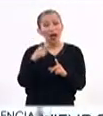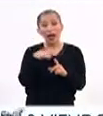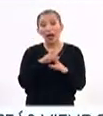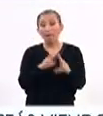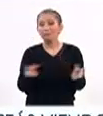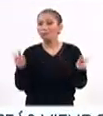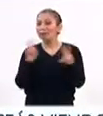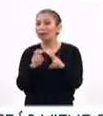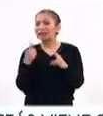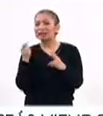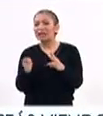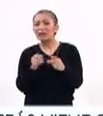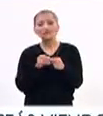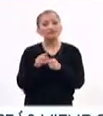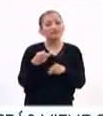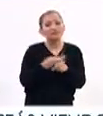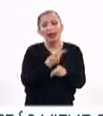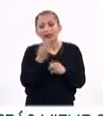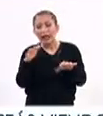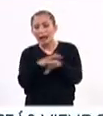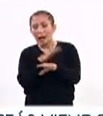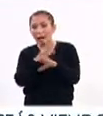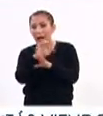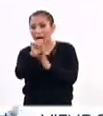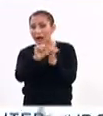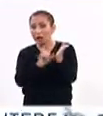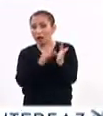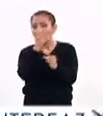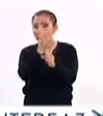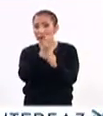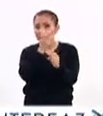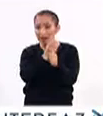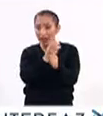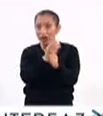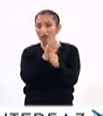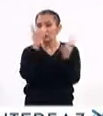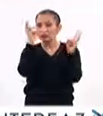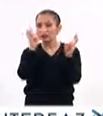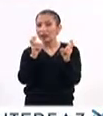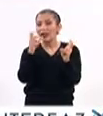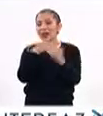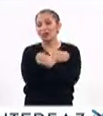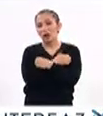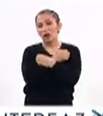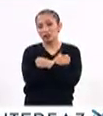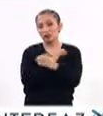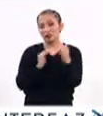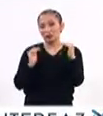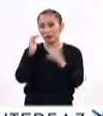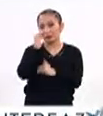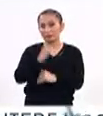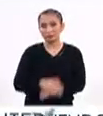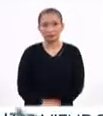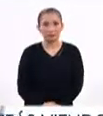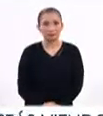de analizar las implicaciones de la reforma al artículo 3º en materia de educación superior.